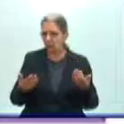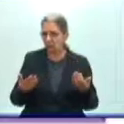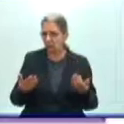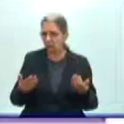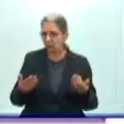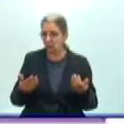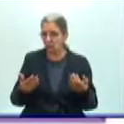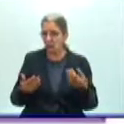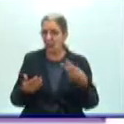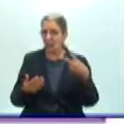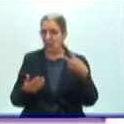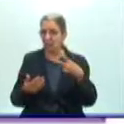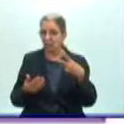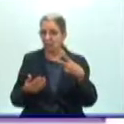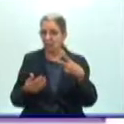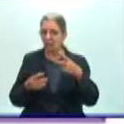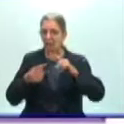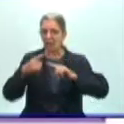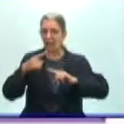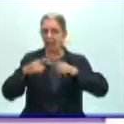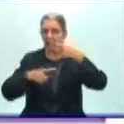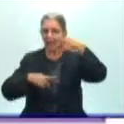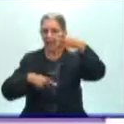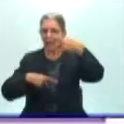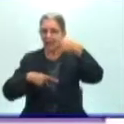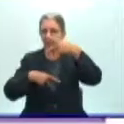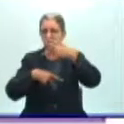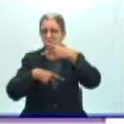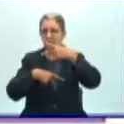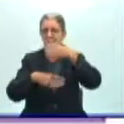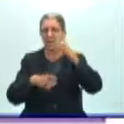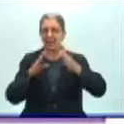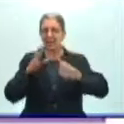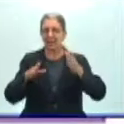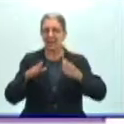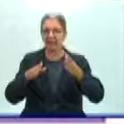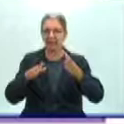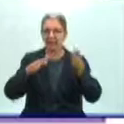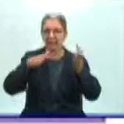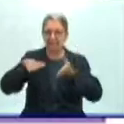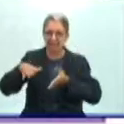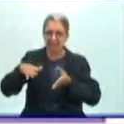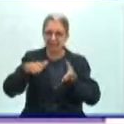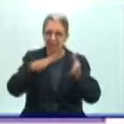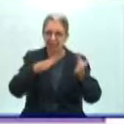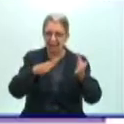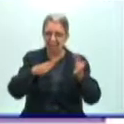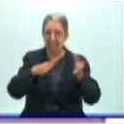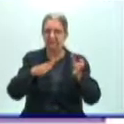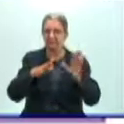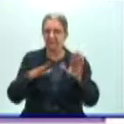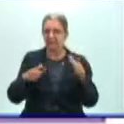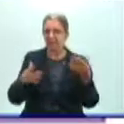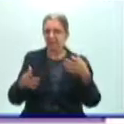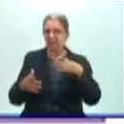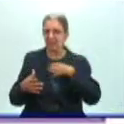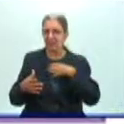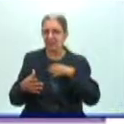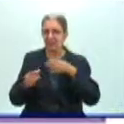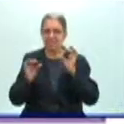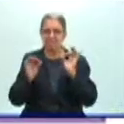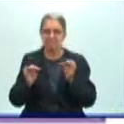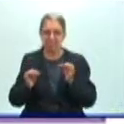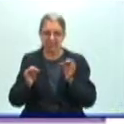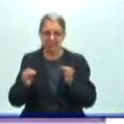los ángulos alternos entre paralelas, que cumplen la condición de tener la misma